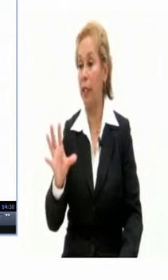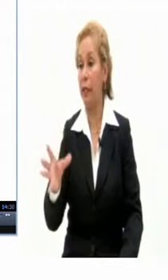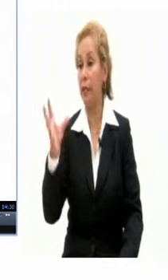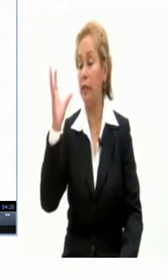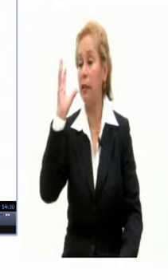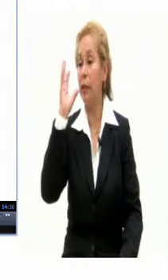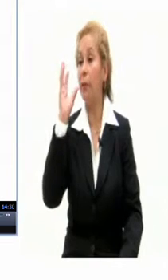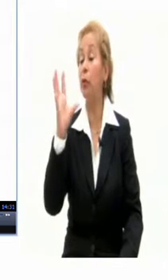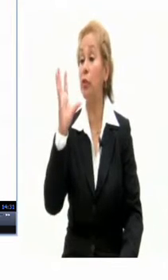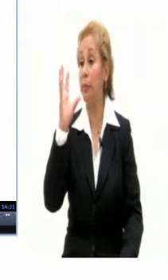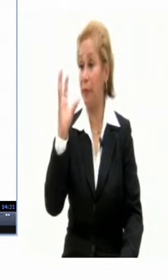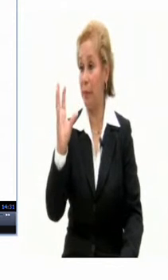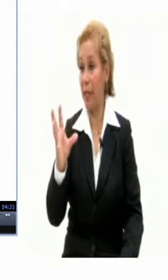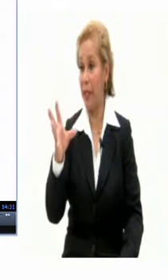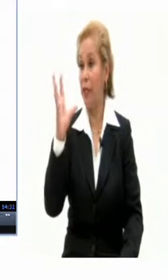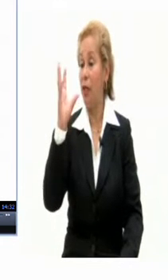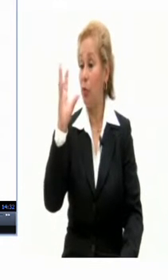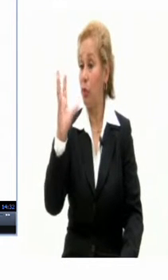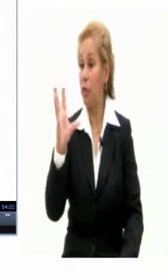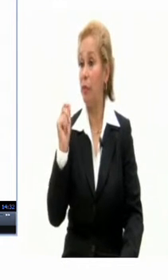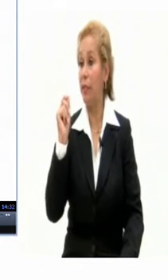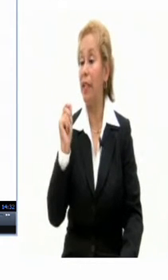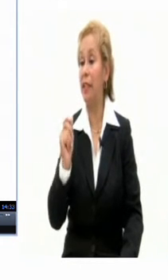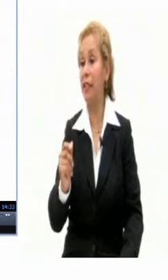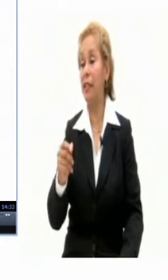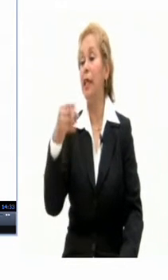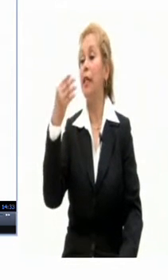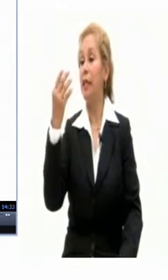nuestro plan de tesis la próxima semana.